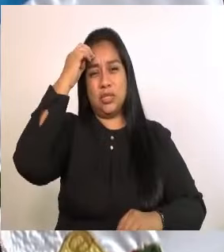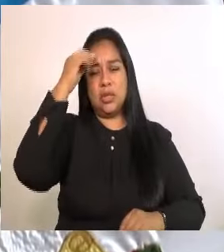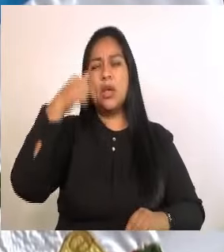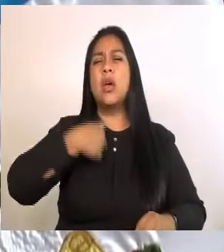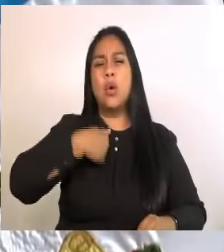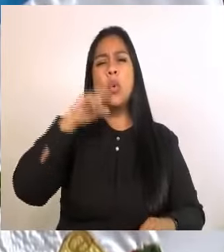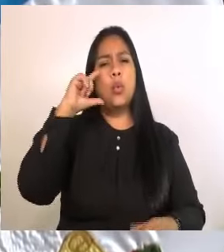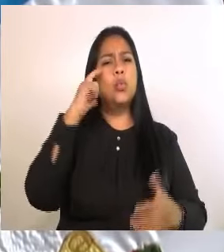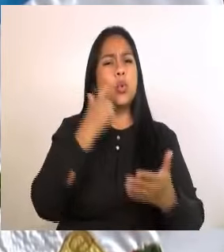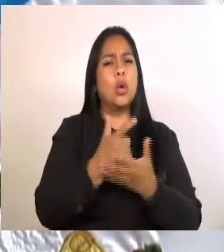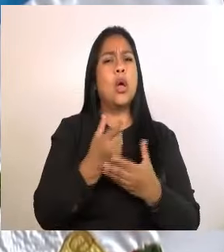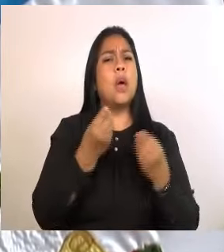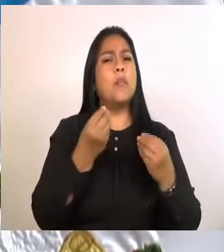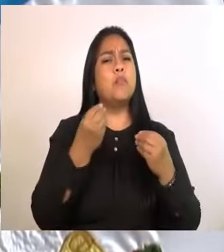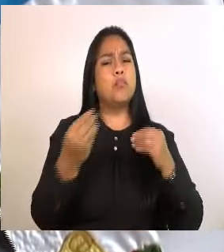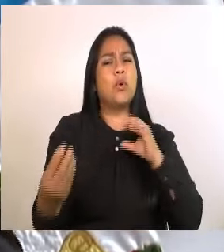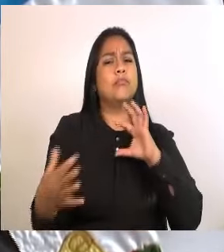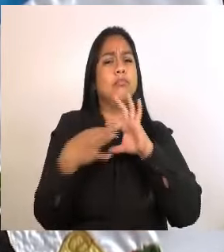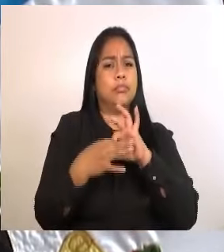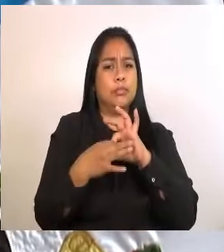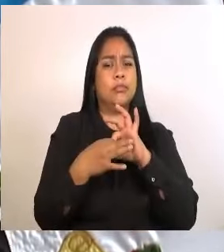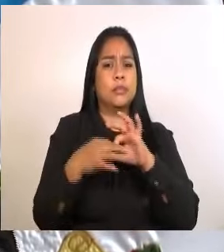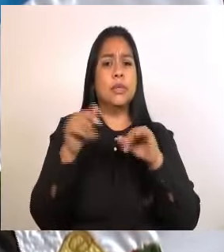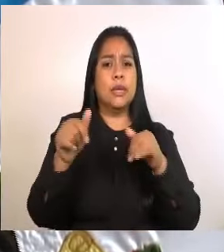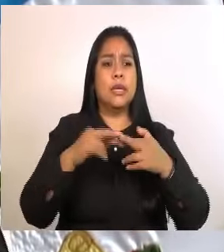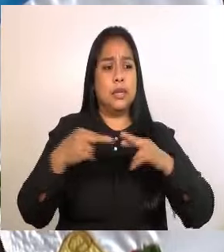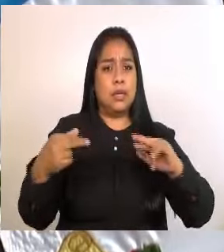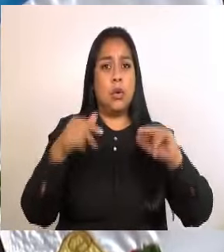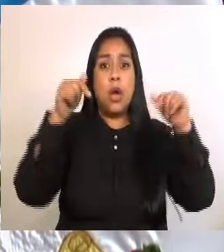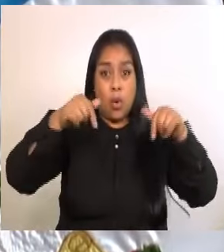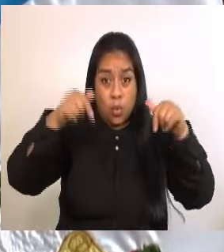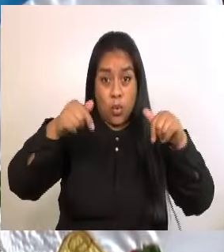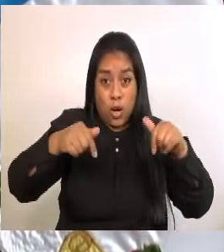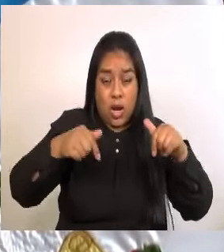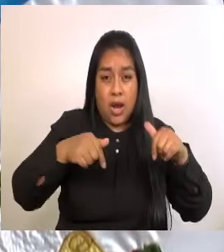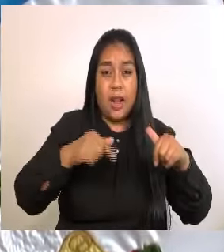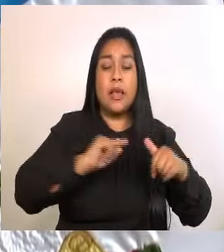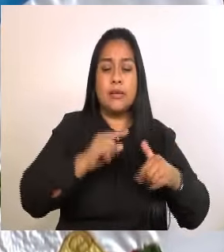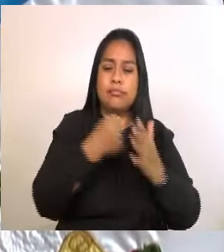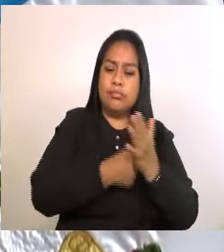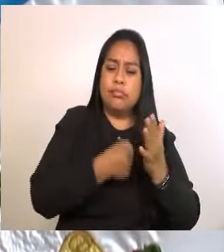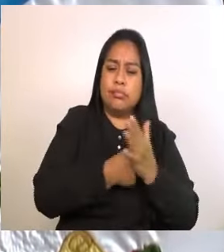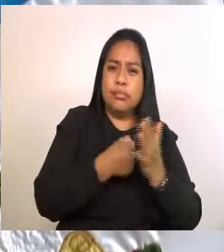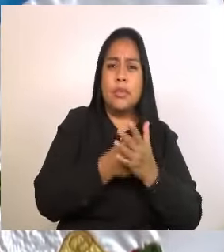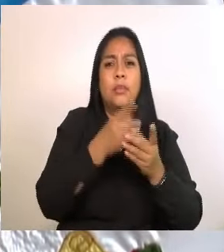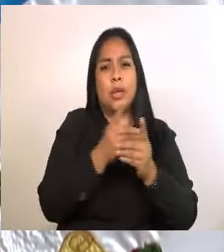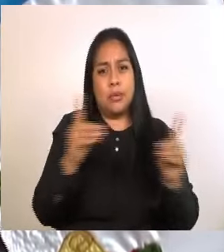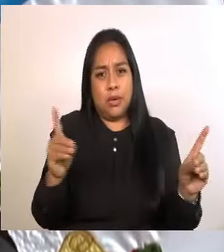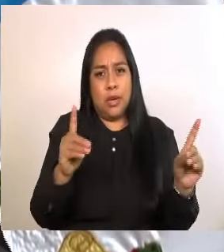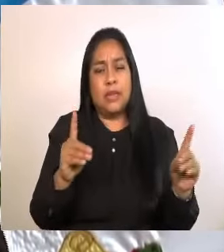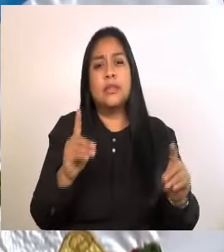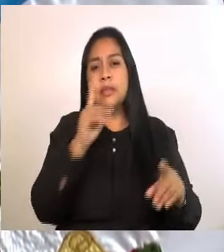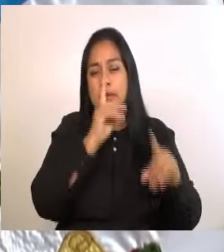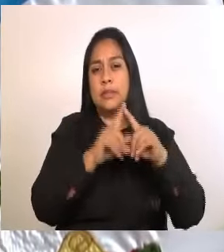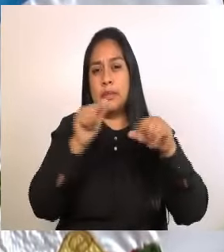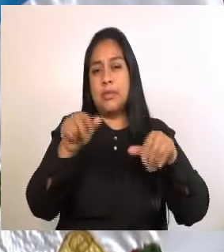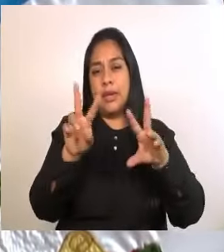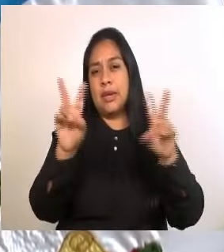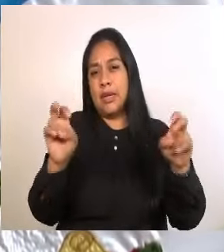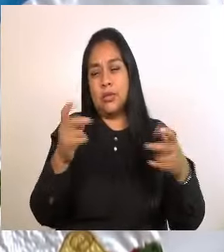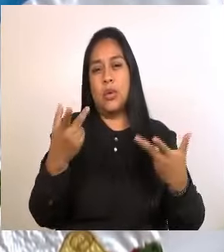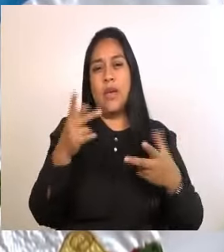hay muchos aliados en la región en este momento que están luchando por la democracia. En cuanto al caso en